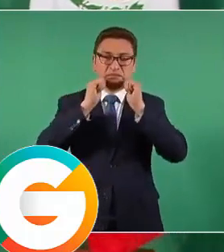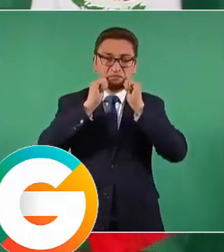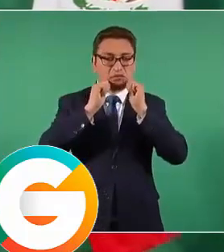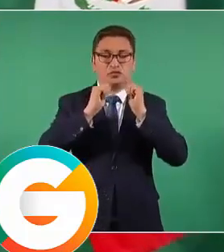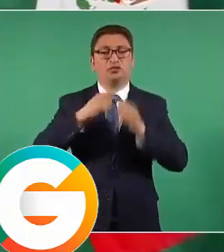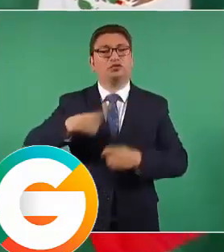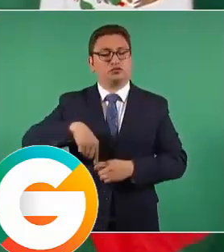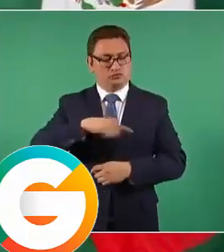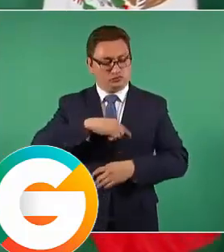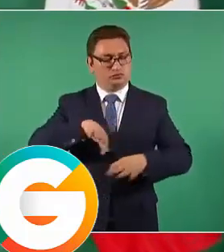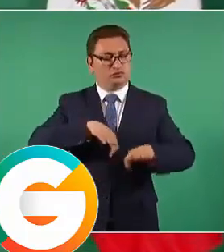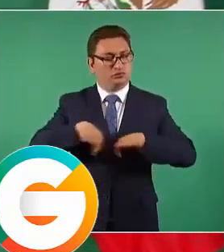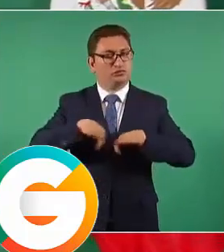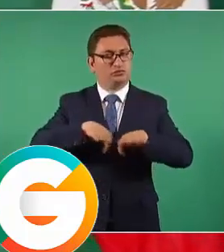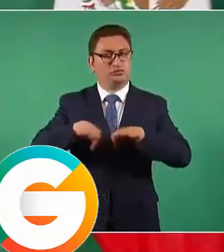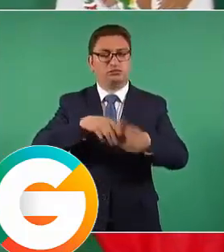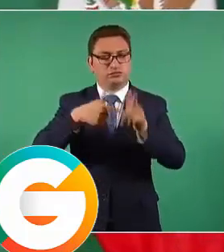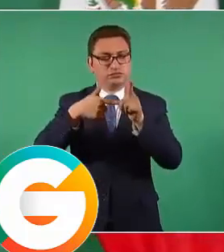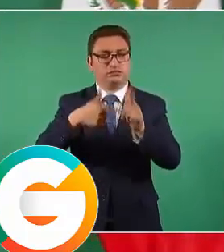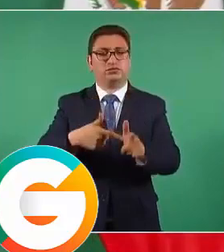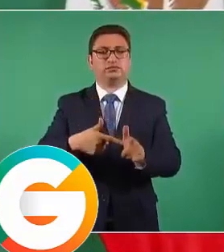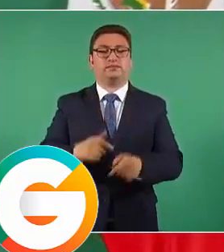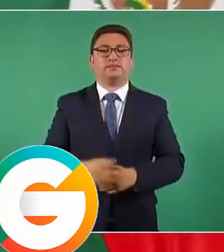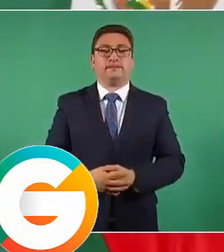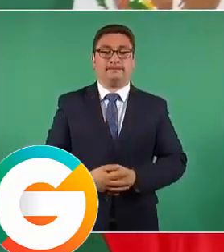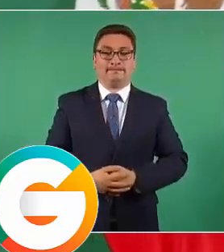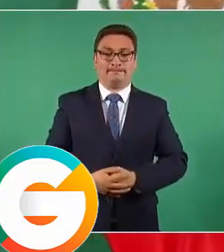Estamos trabajando,